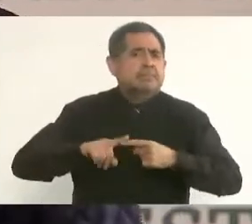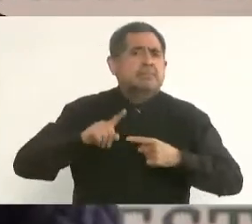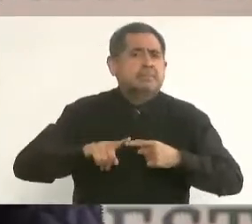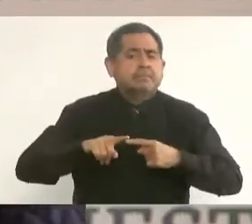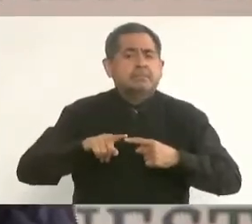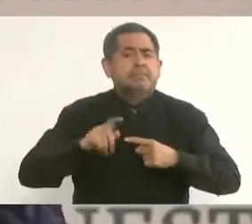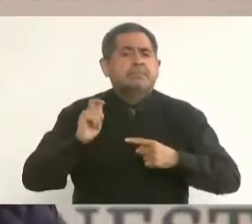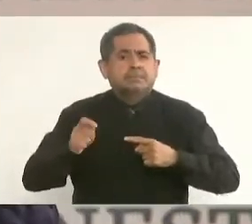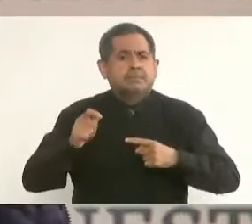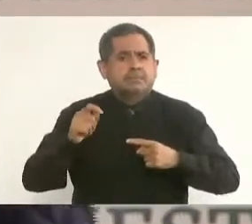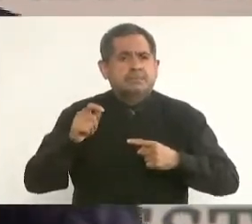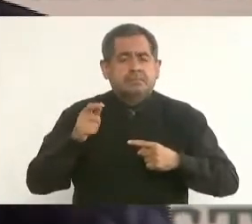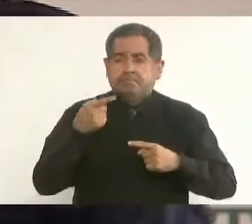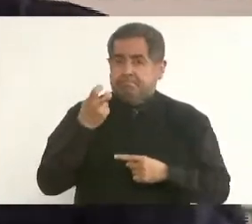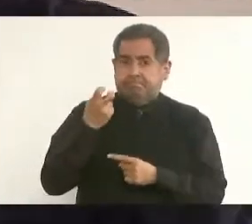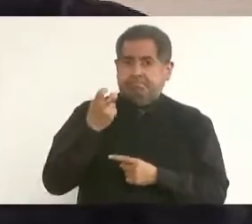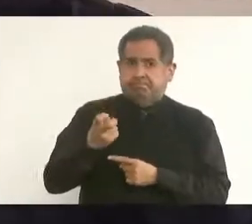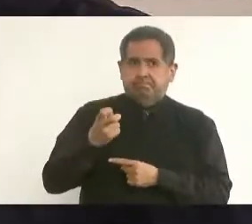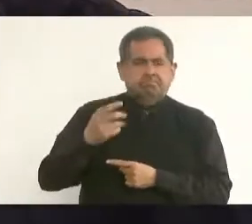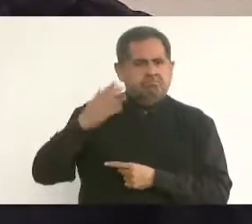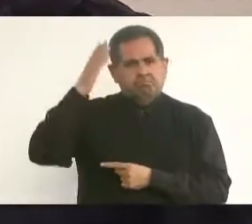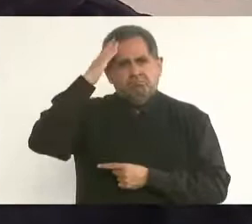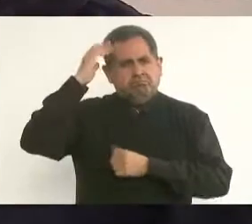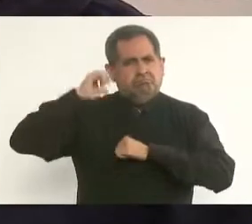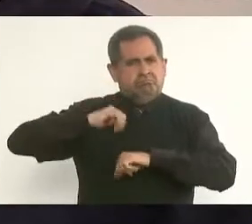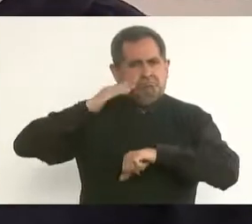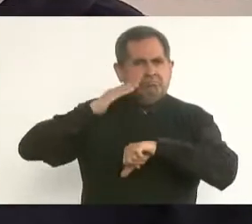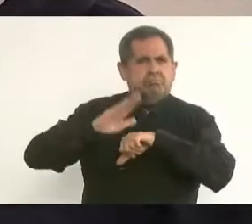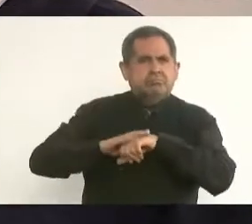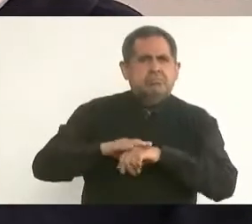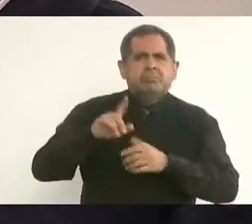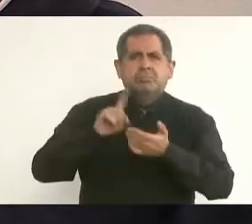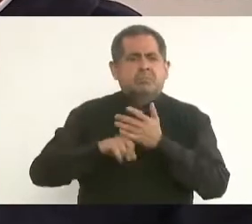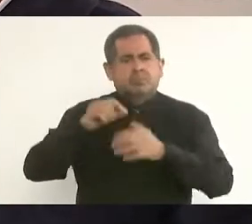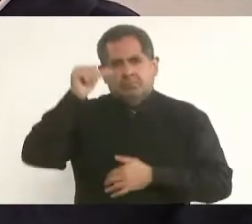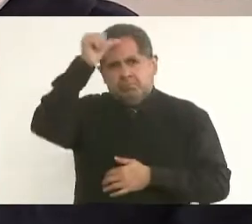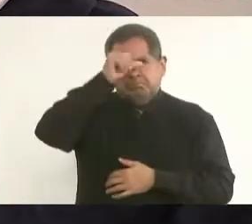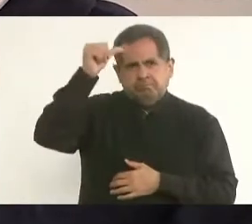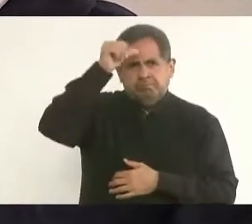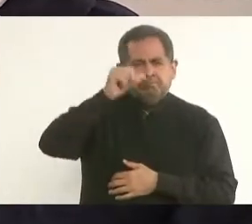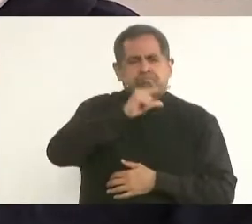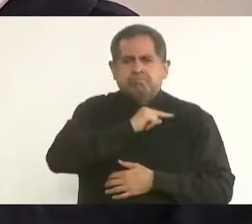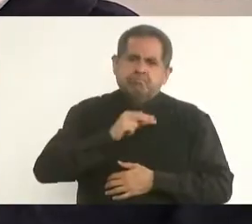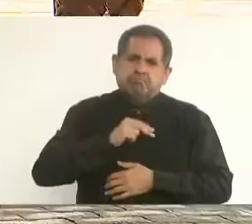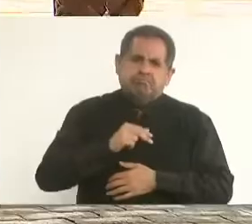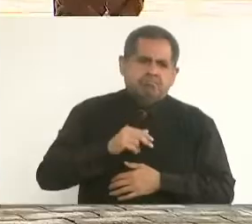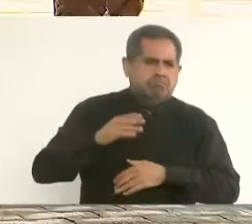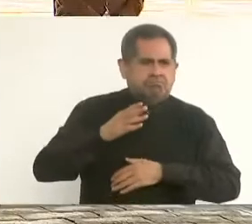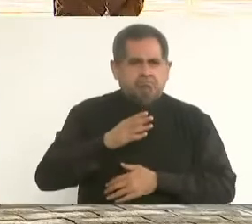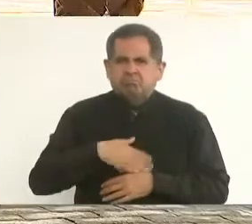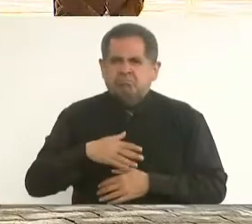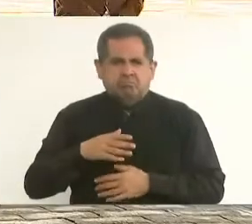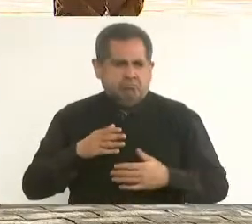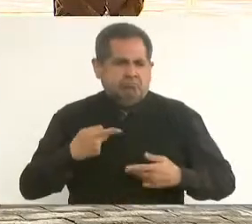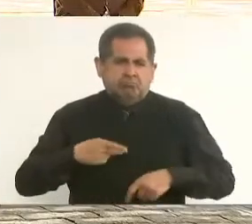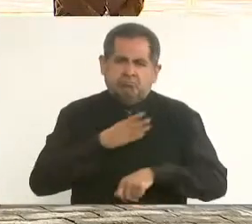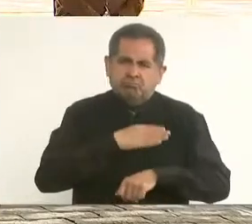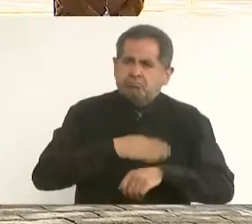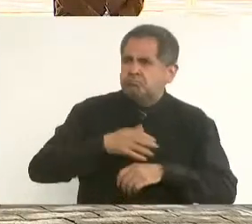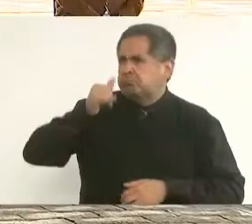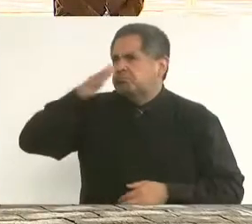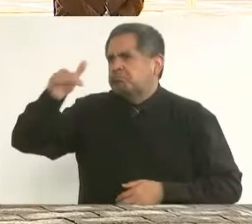fue la que encabezaron dos curas buenos, rebeldes, Hidalgo